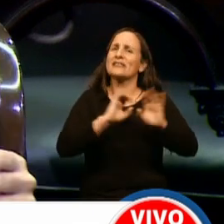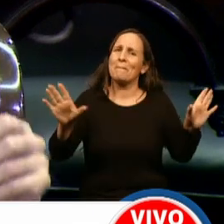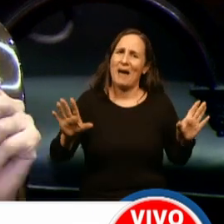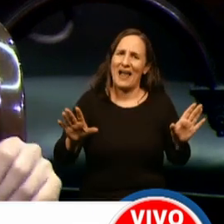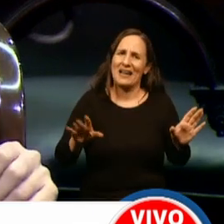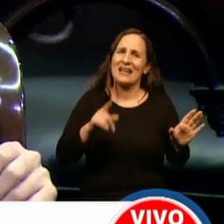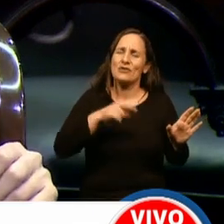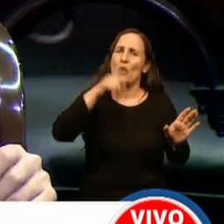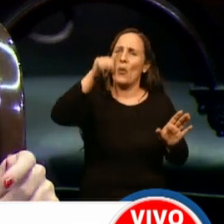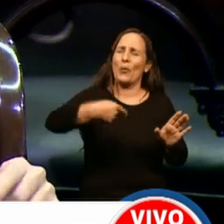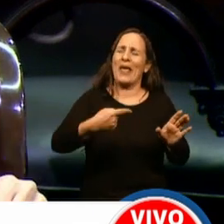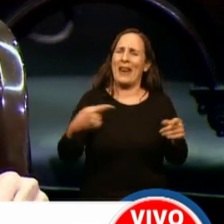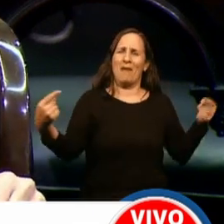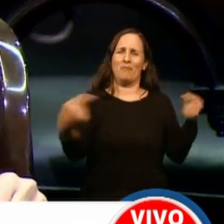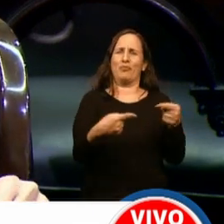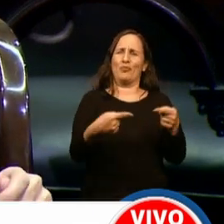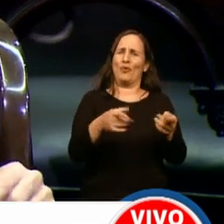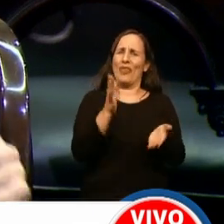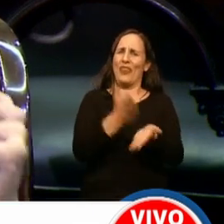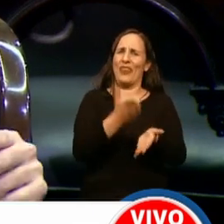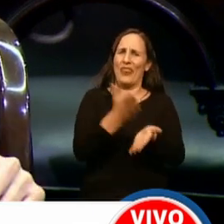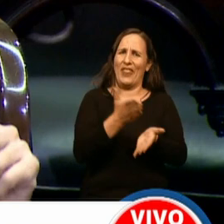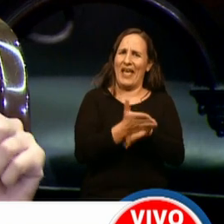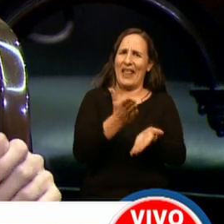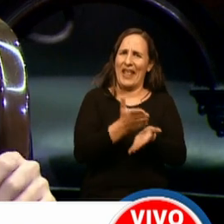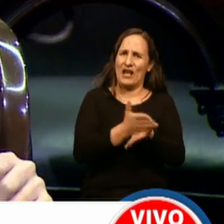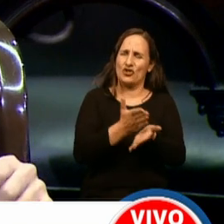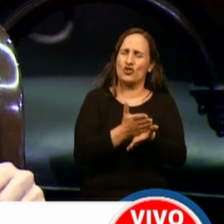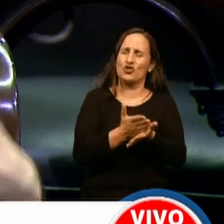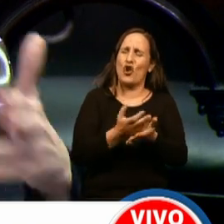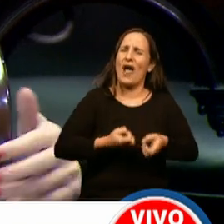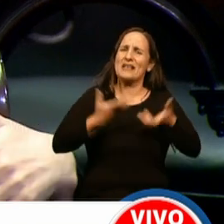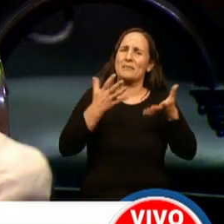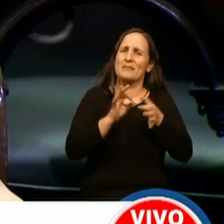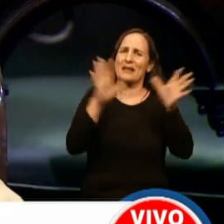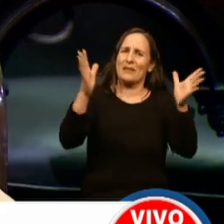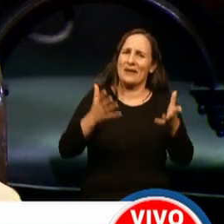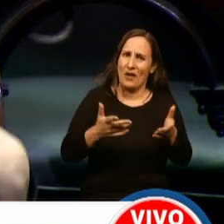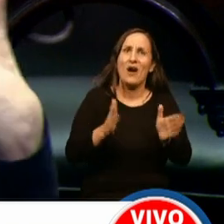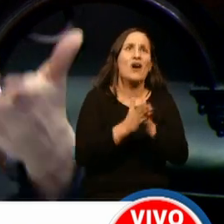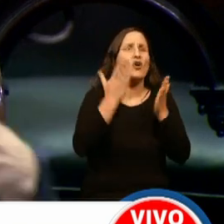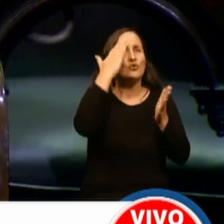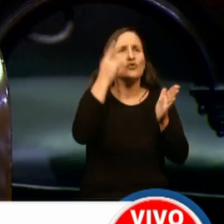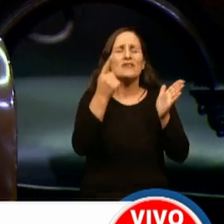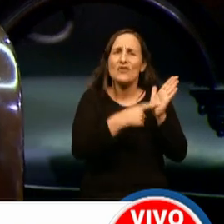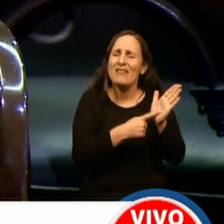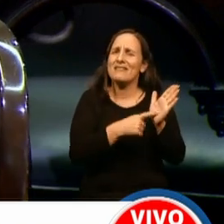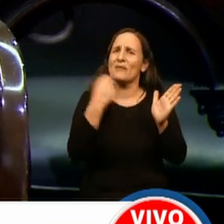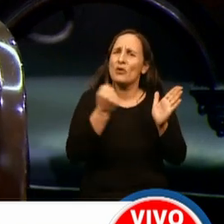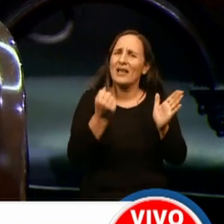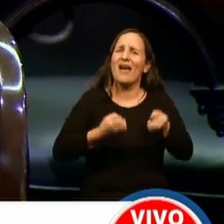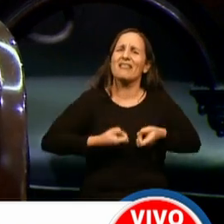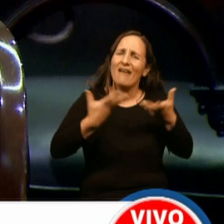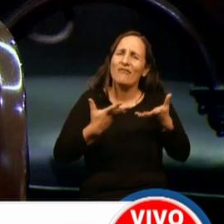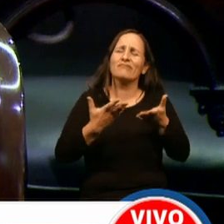colisiona con los derechos con el derecho a la libertad de expresión garantizado nuestra constitución nacional y obviamente en los